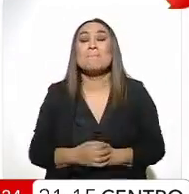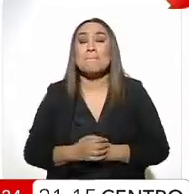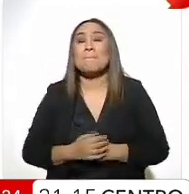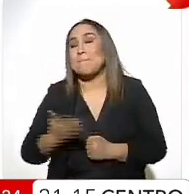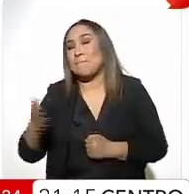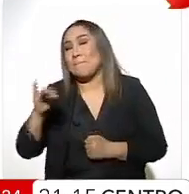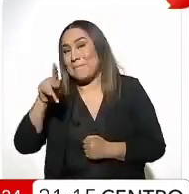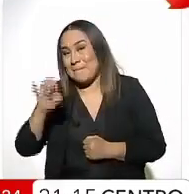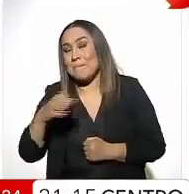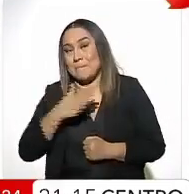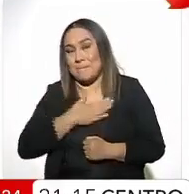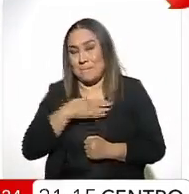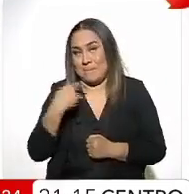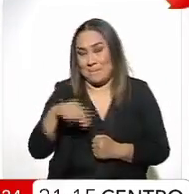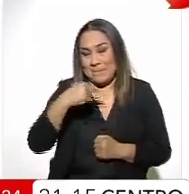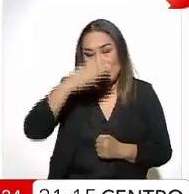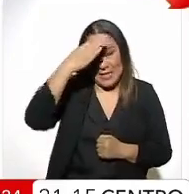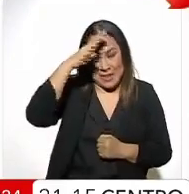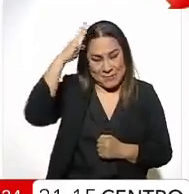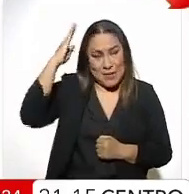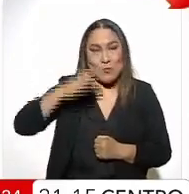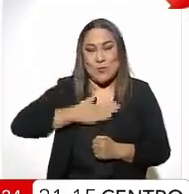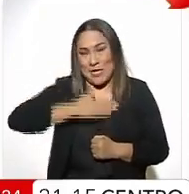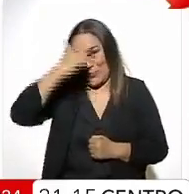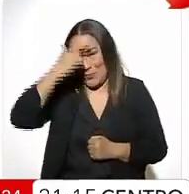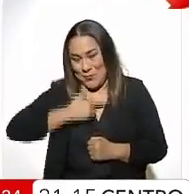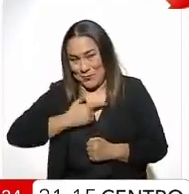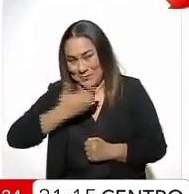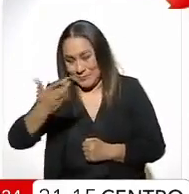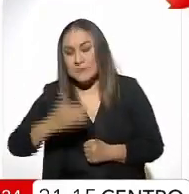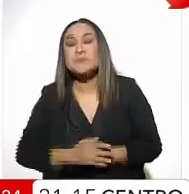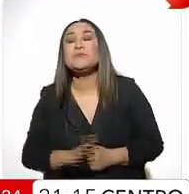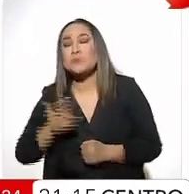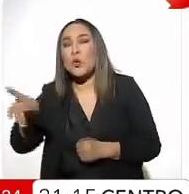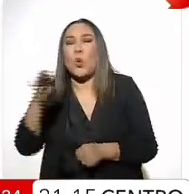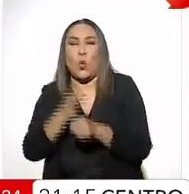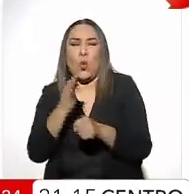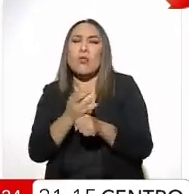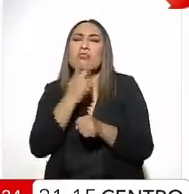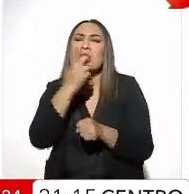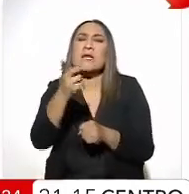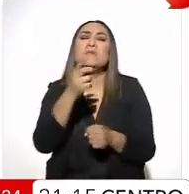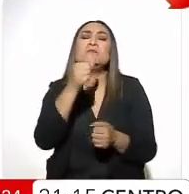Alberto Nájar, buenas noches. Si esta carta, como Alberto, usted señala,